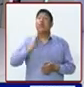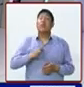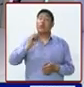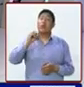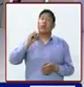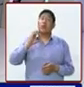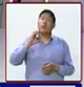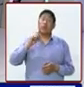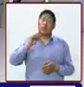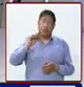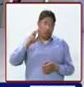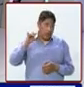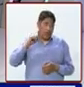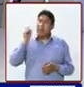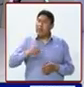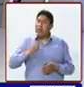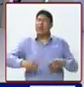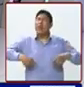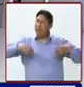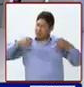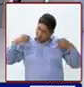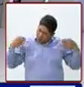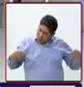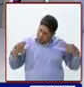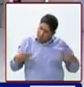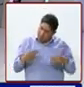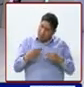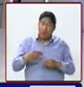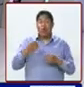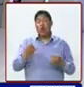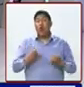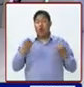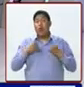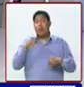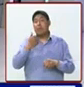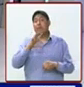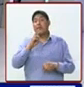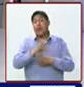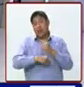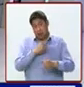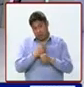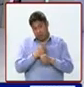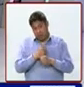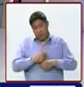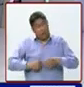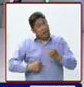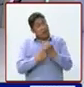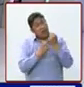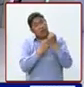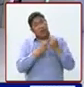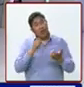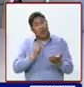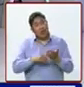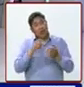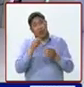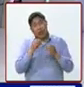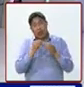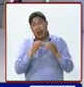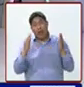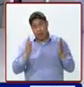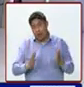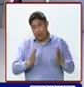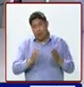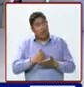señora Octavia, que necesita con suma urgencia, porque hay un jovencito de 16 años que está manteniendo este hogar y lo hace